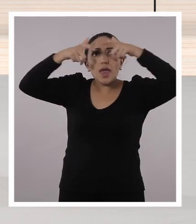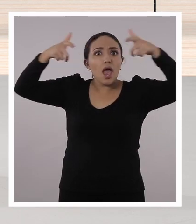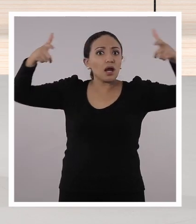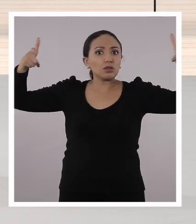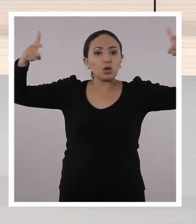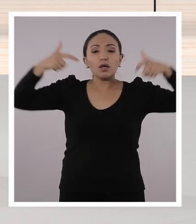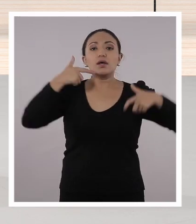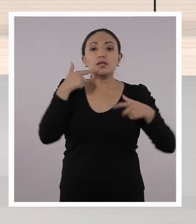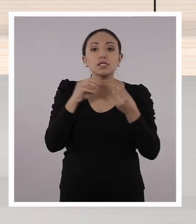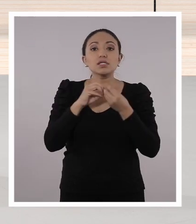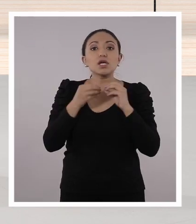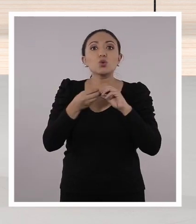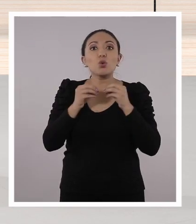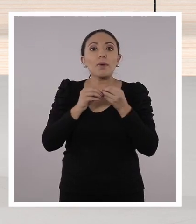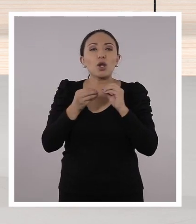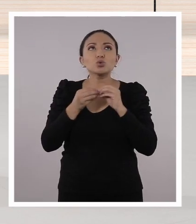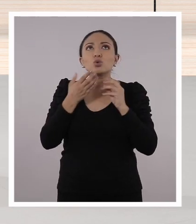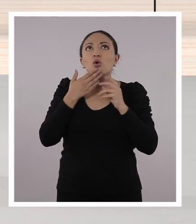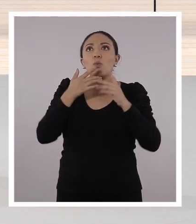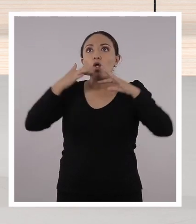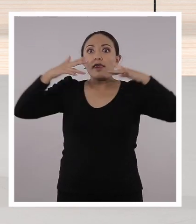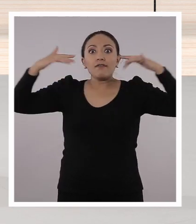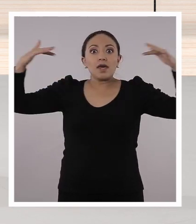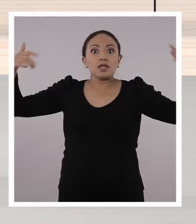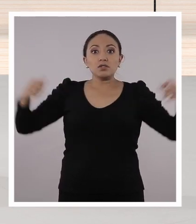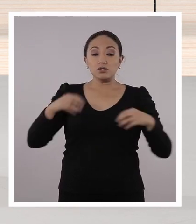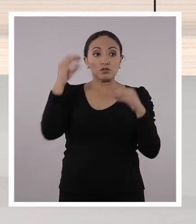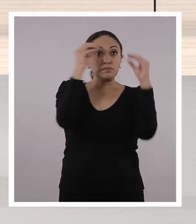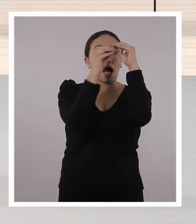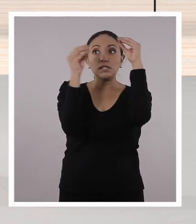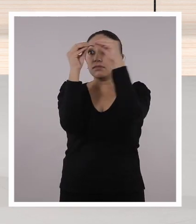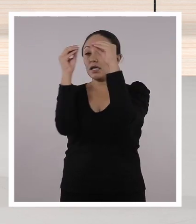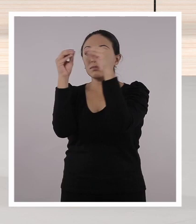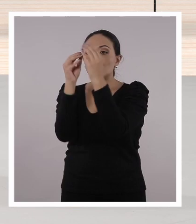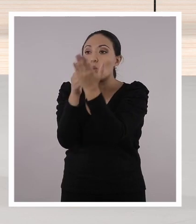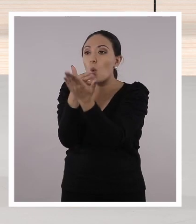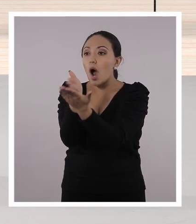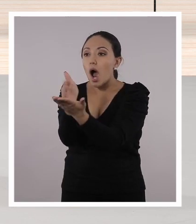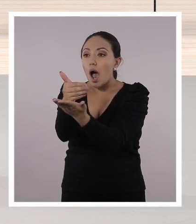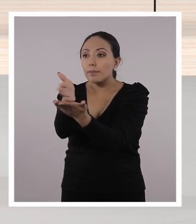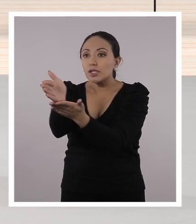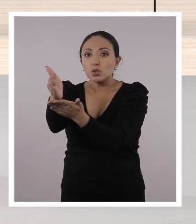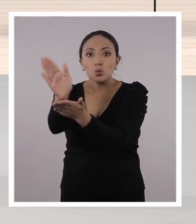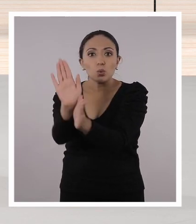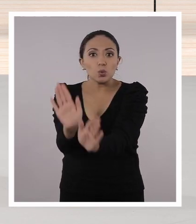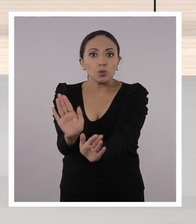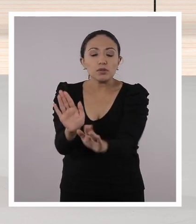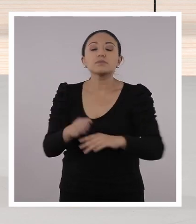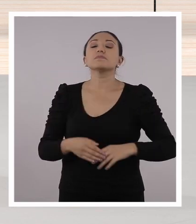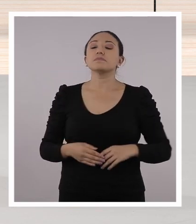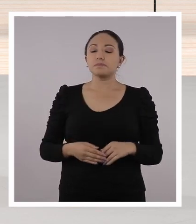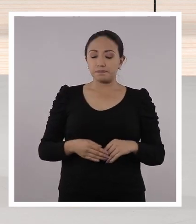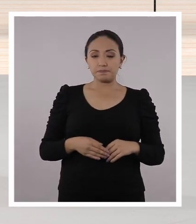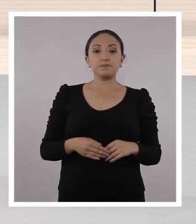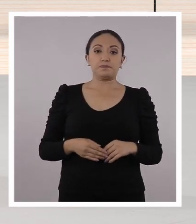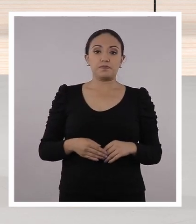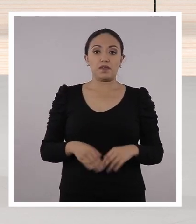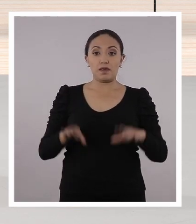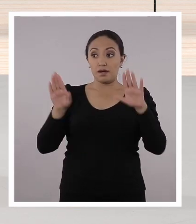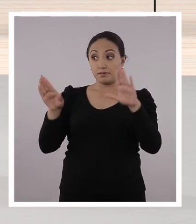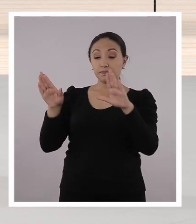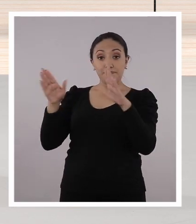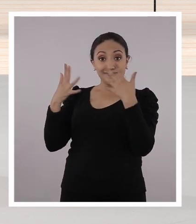pensaba que los números eran como divinos y cada operación que juntaban era como un camino hacia el futuro. Ahora